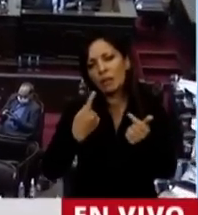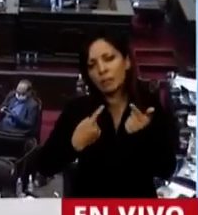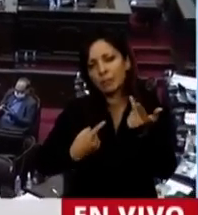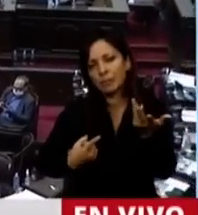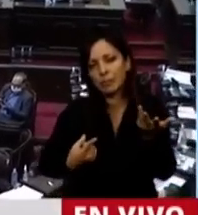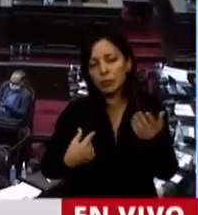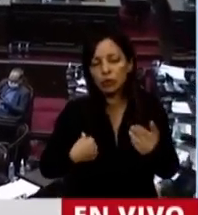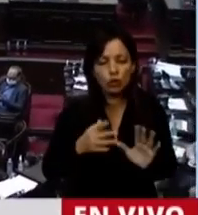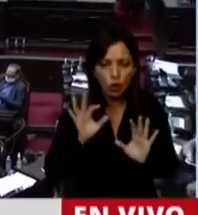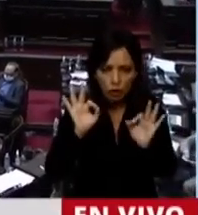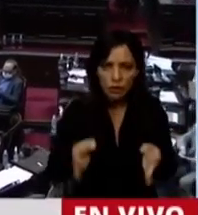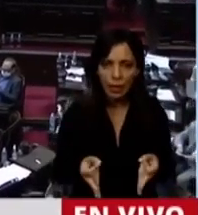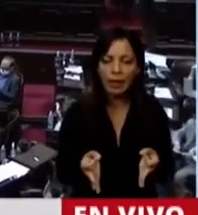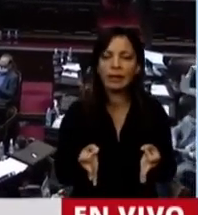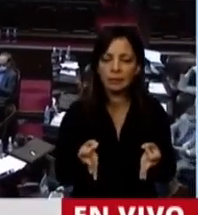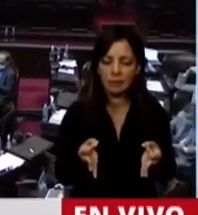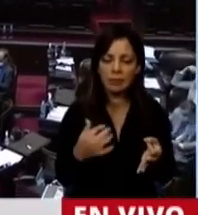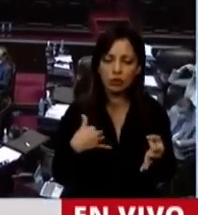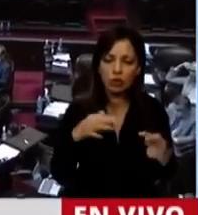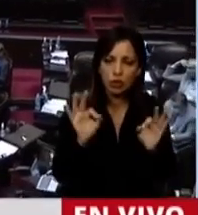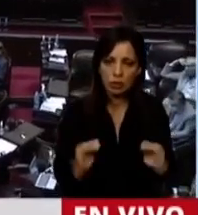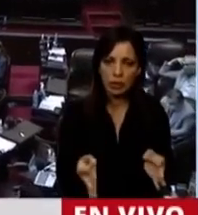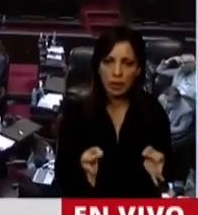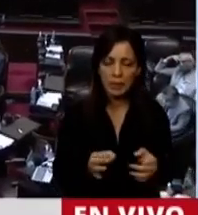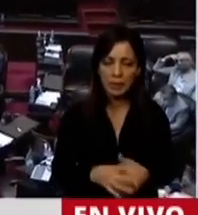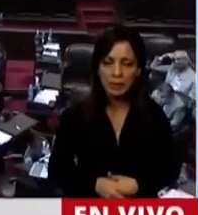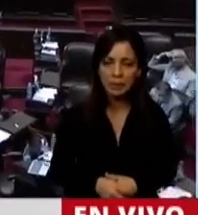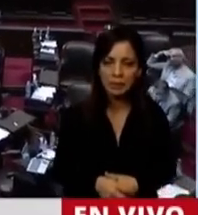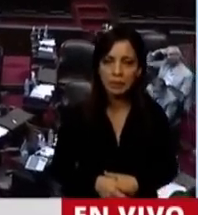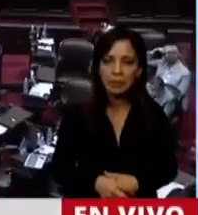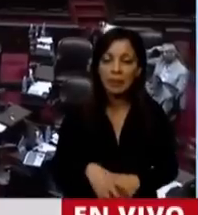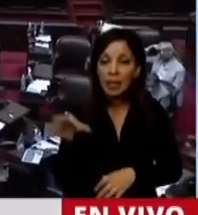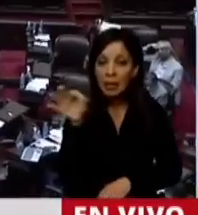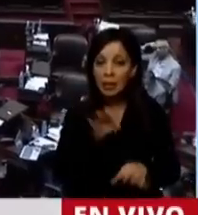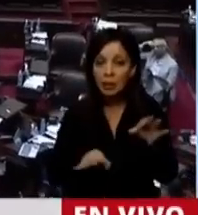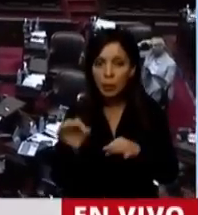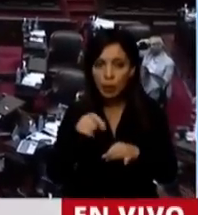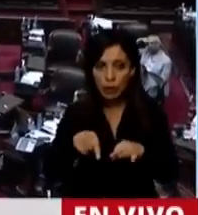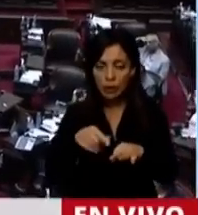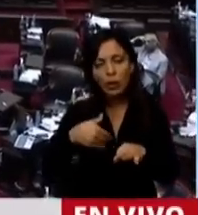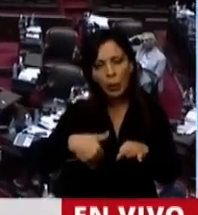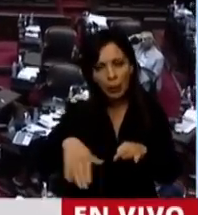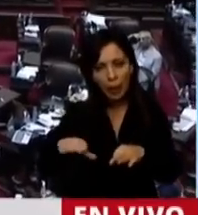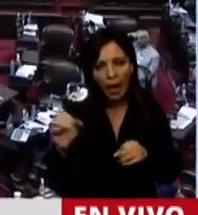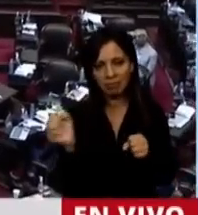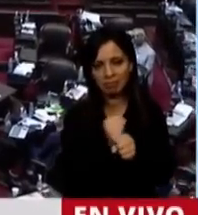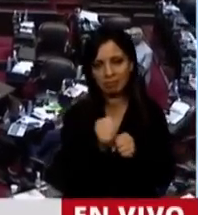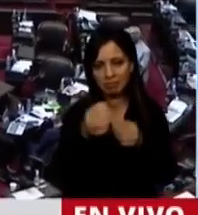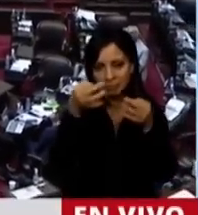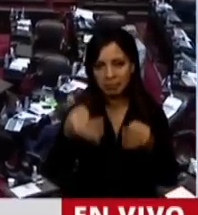No tengo duda, señor presidente, que este proyecto se va a convertir en ley.